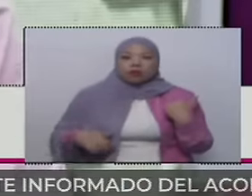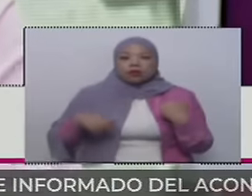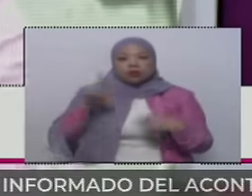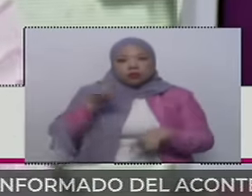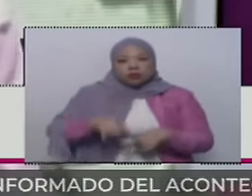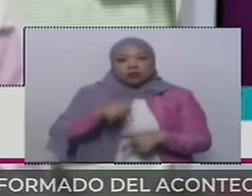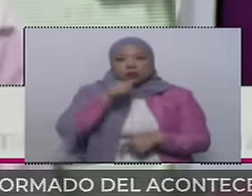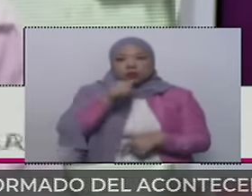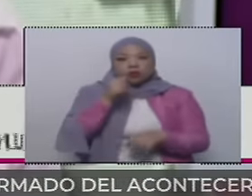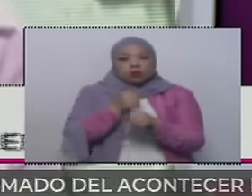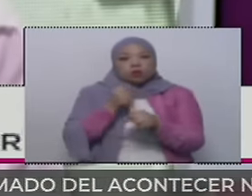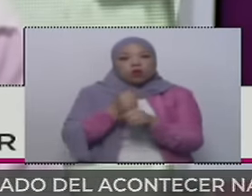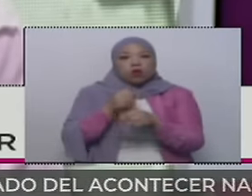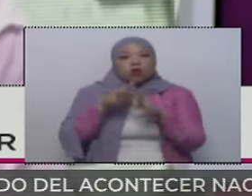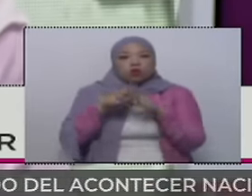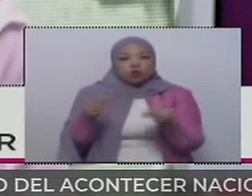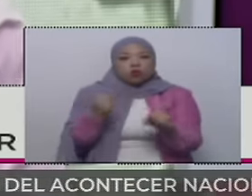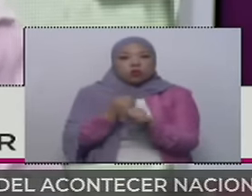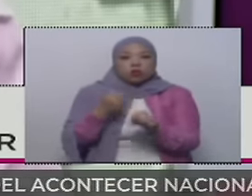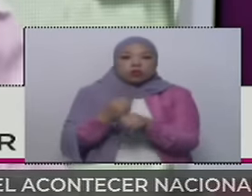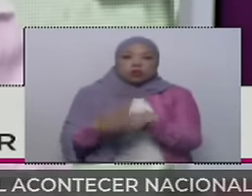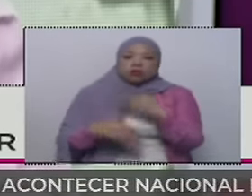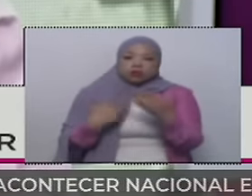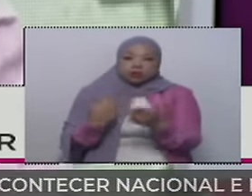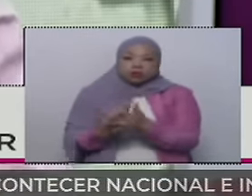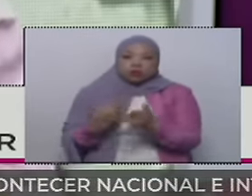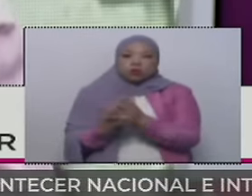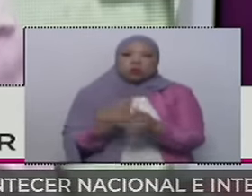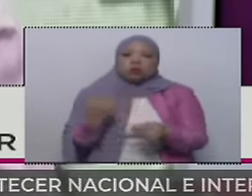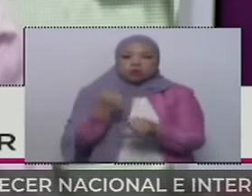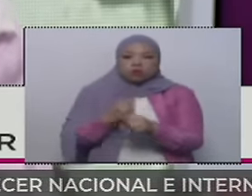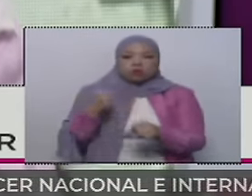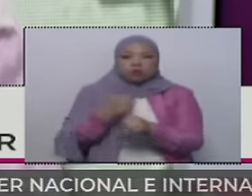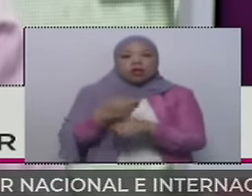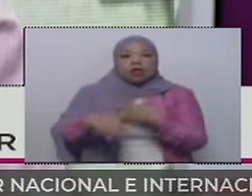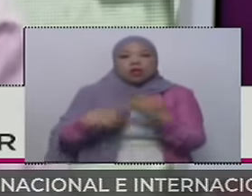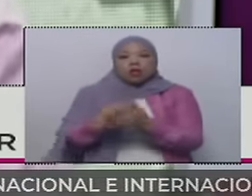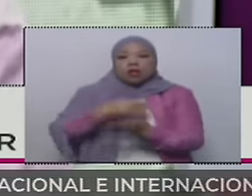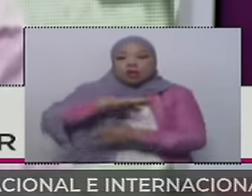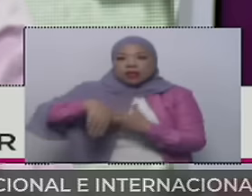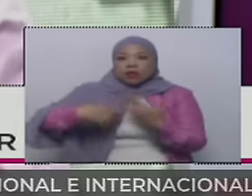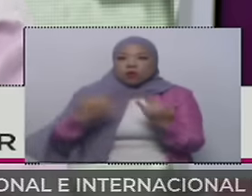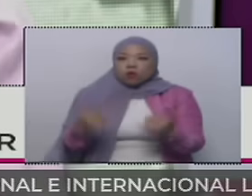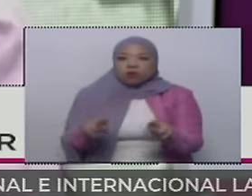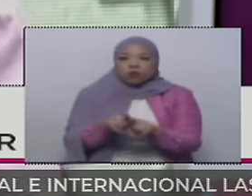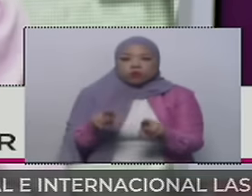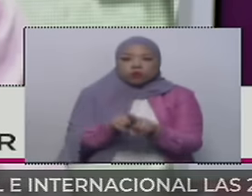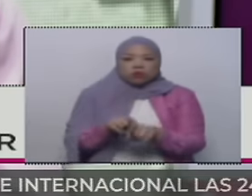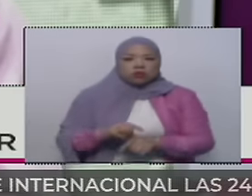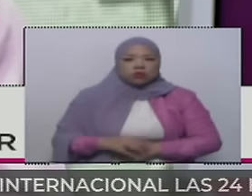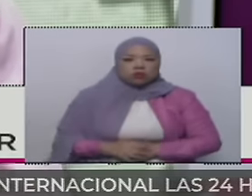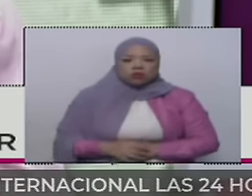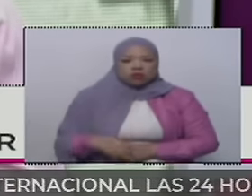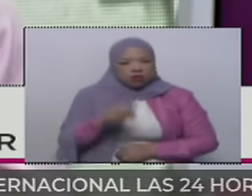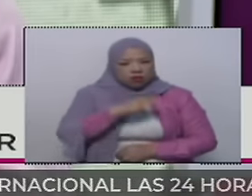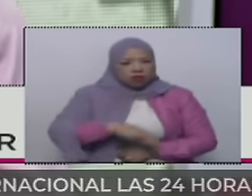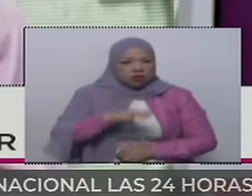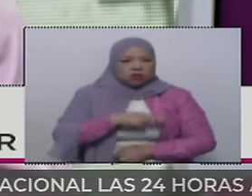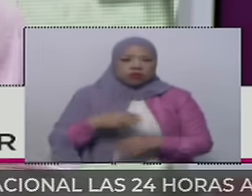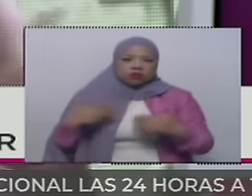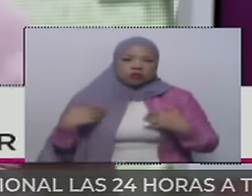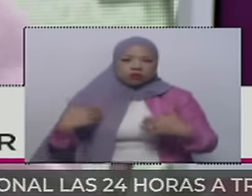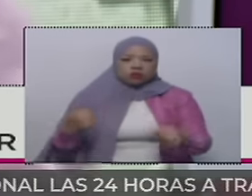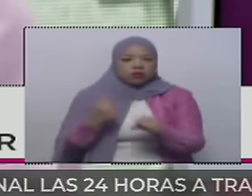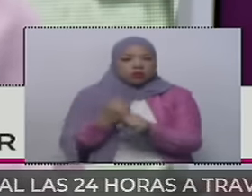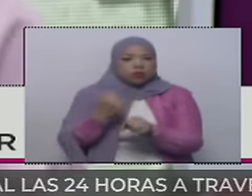en el marco de todo esto realizamos un encuentro con una comisión nacional donde se involucra el Ministerio de Salud, el Ministerio